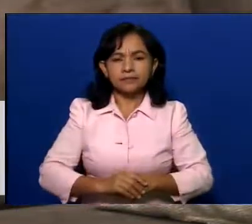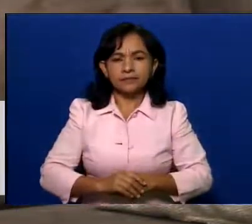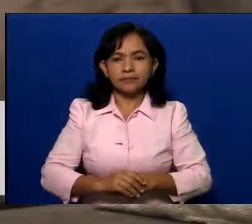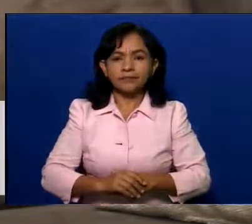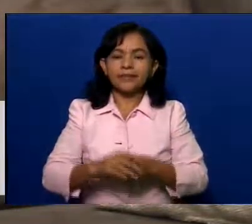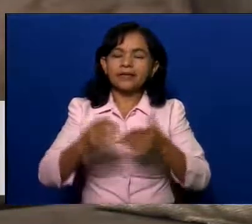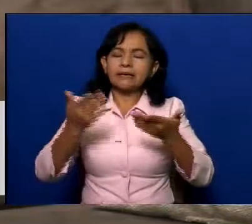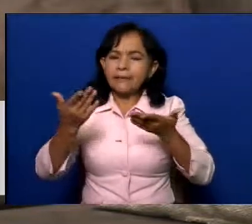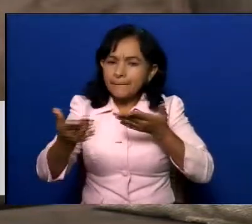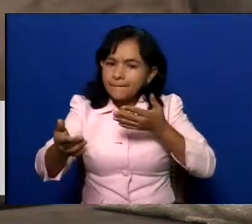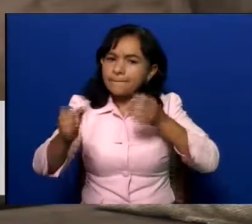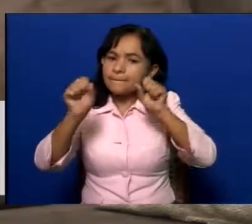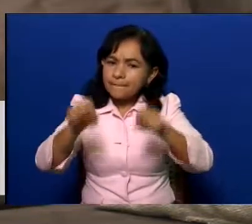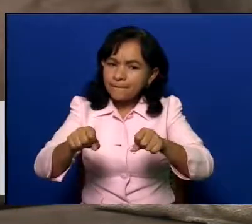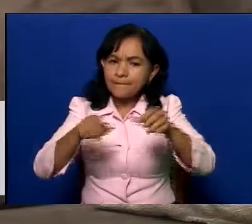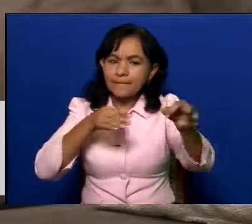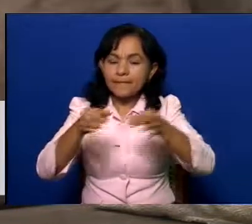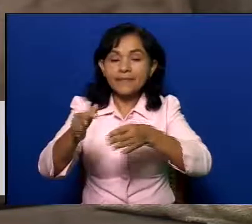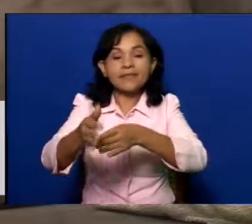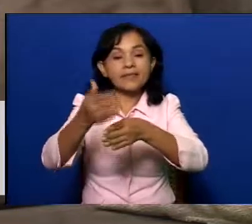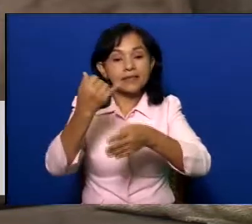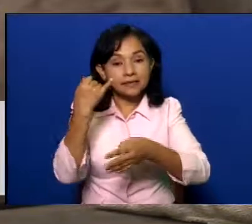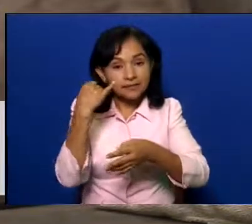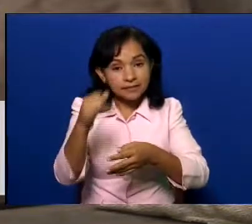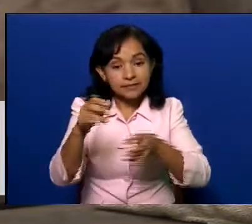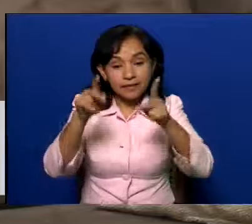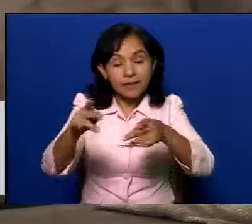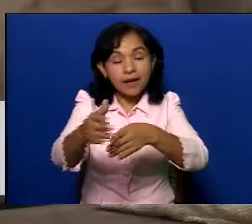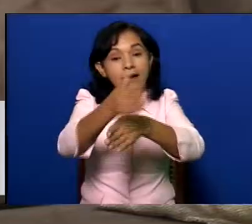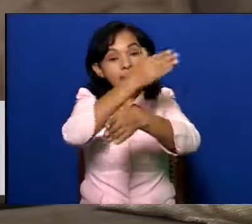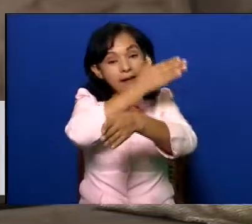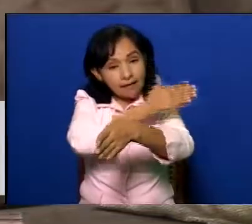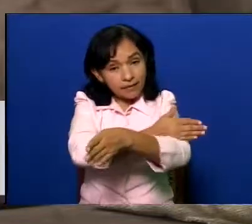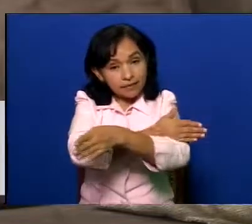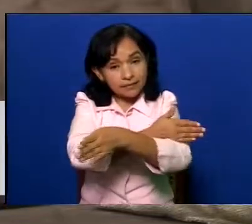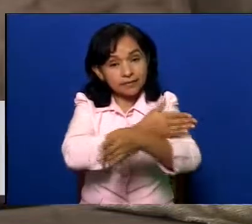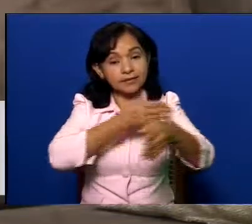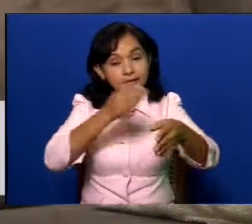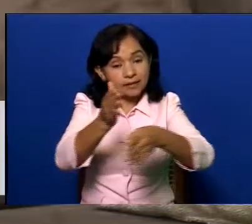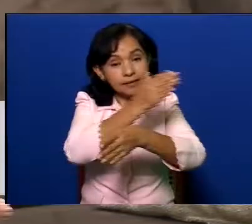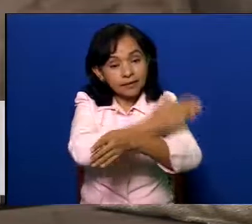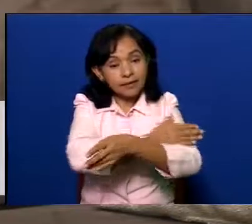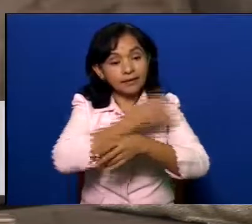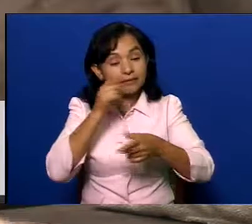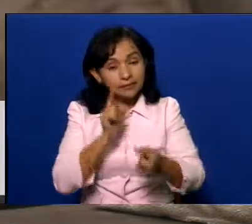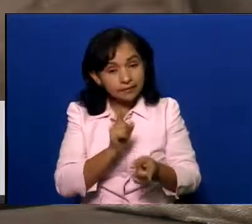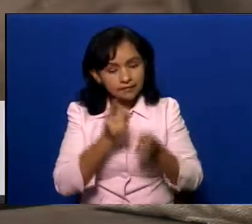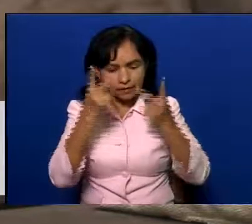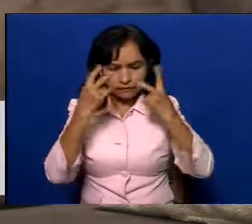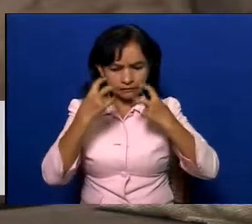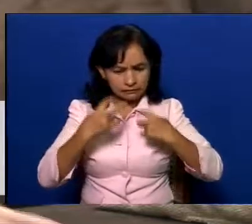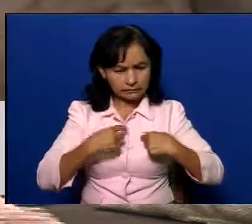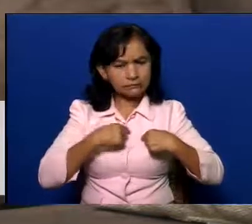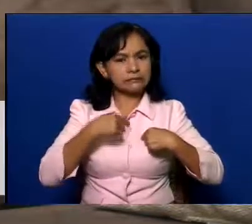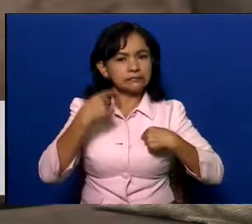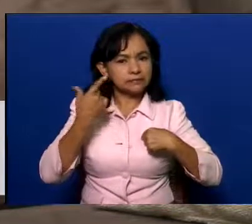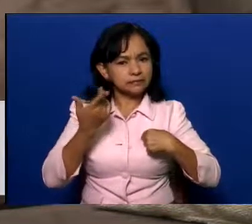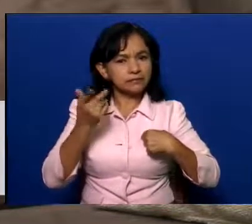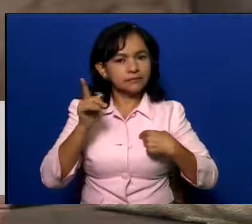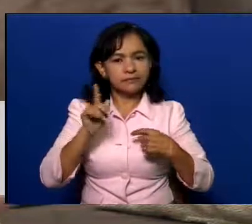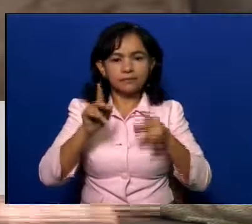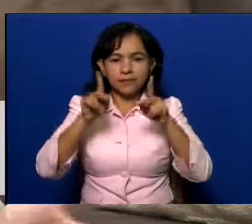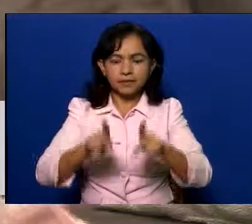aparición y la captación temprana de cualquier cosa que se forme como tumor maligno, que la